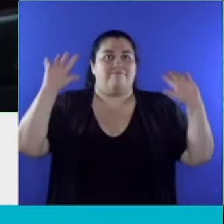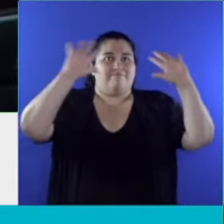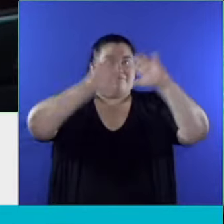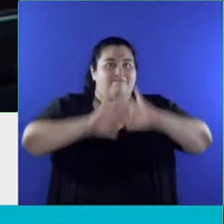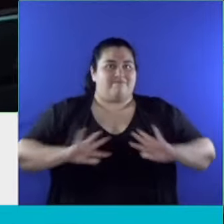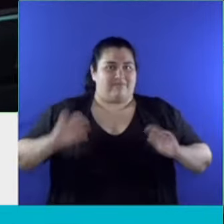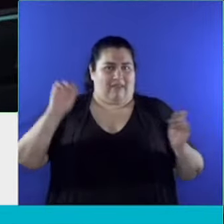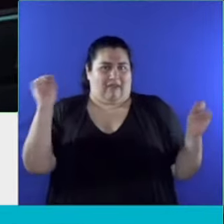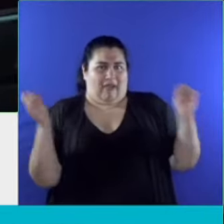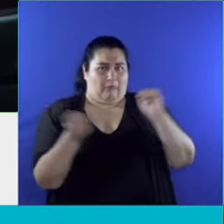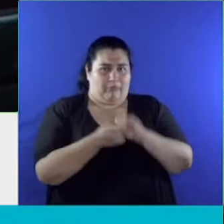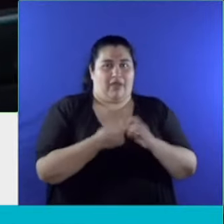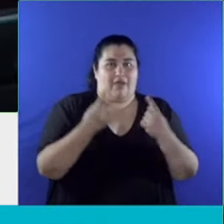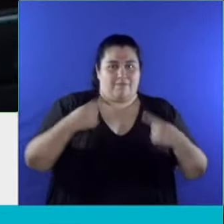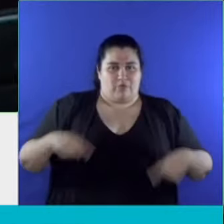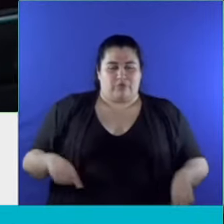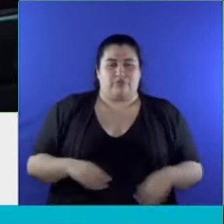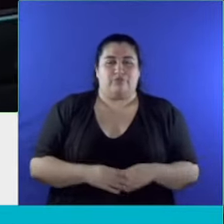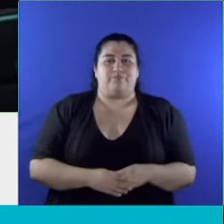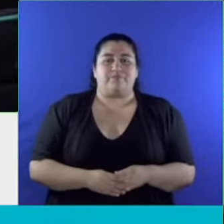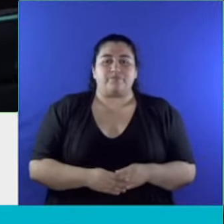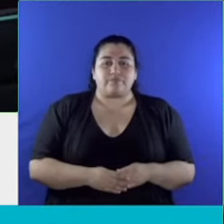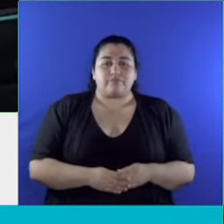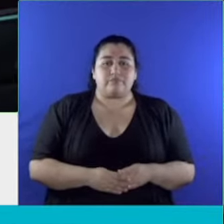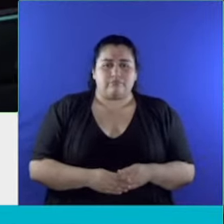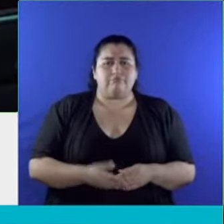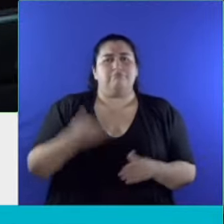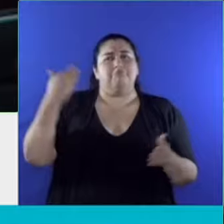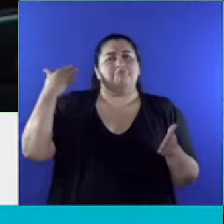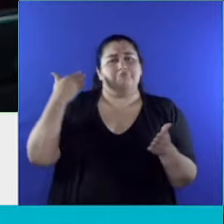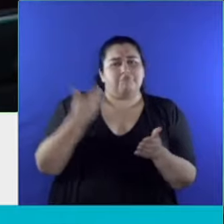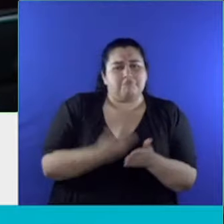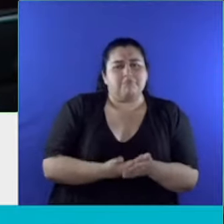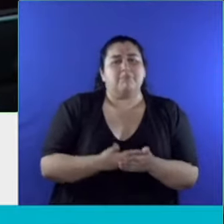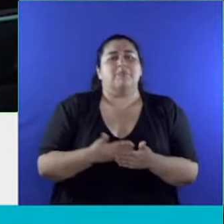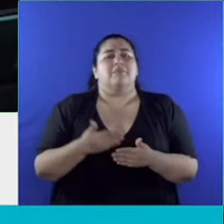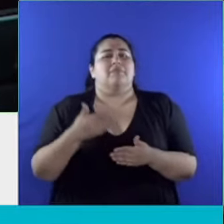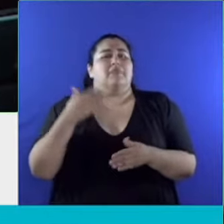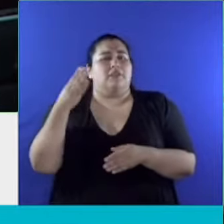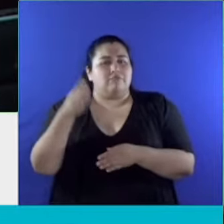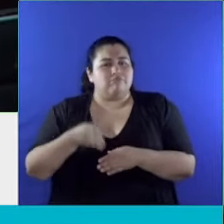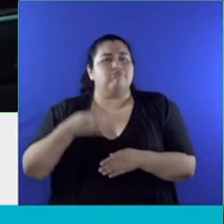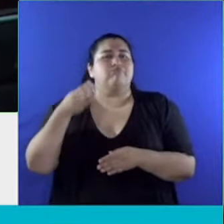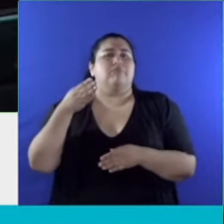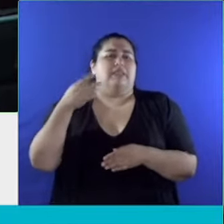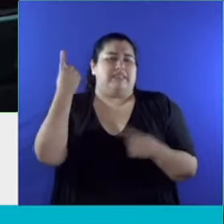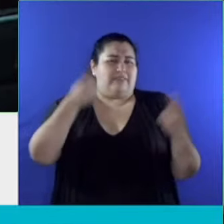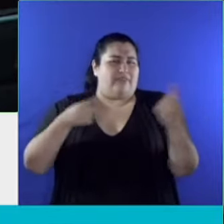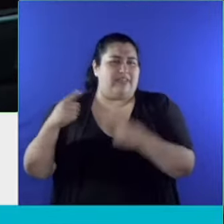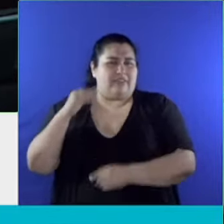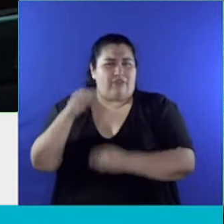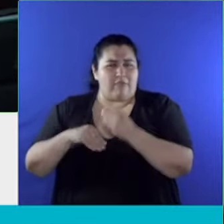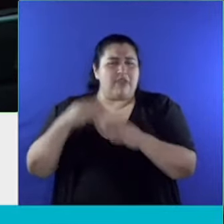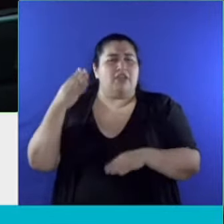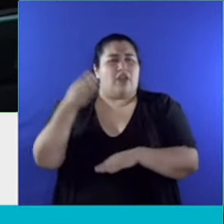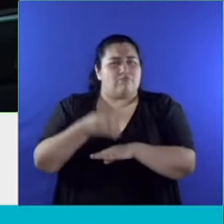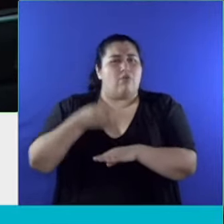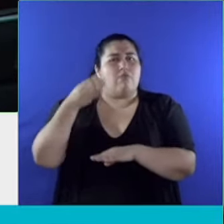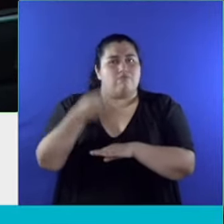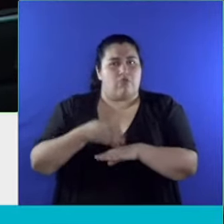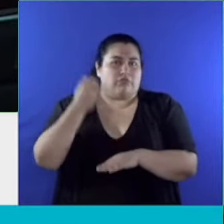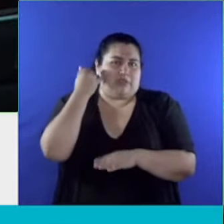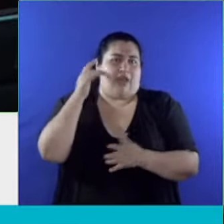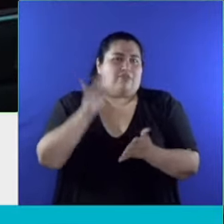tradición histórica de este teatro allá pasaron los midores los sureda los seminaris y grandes familias